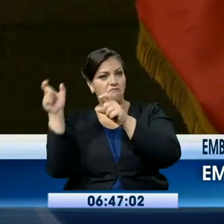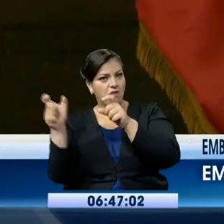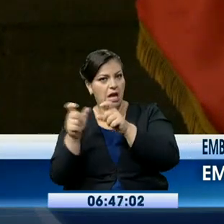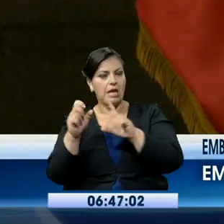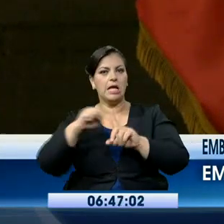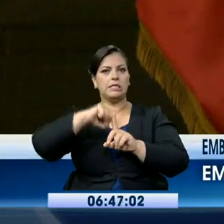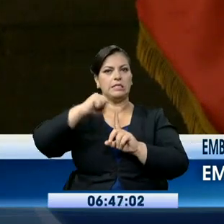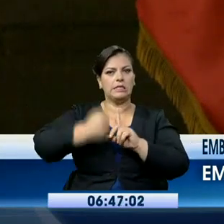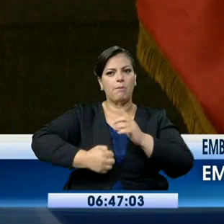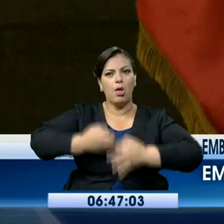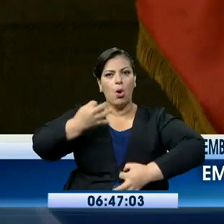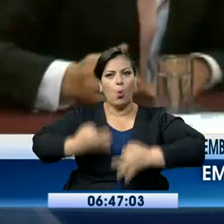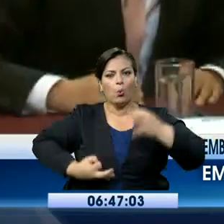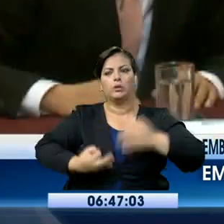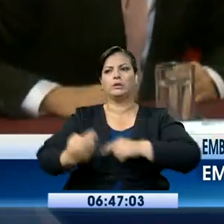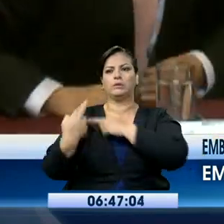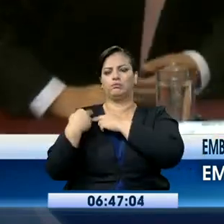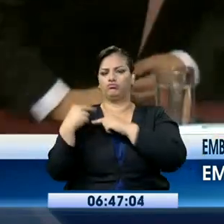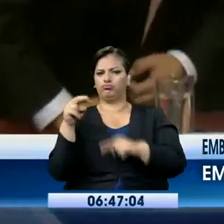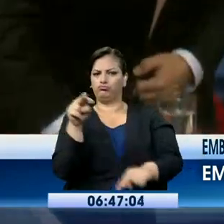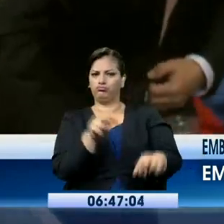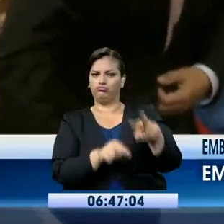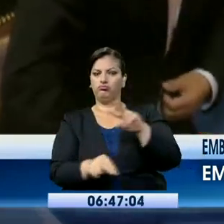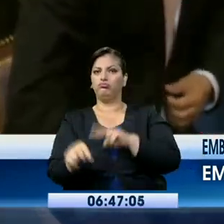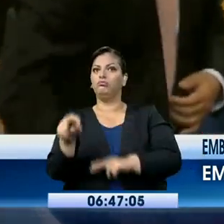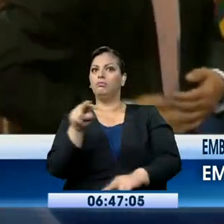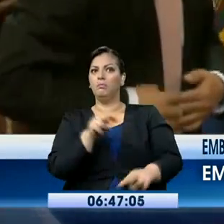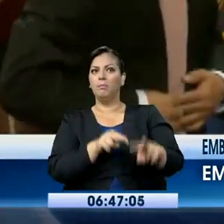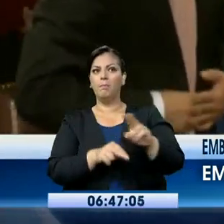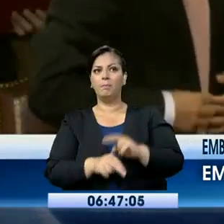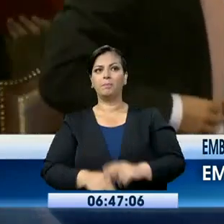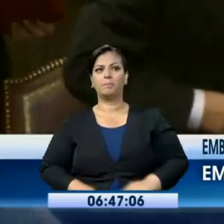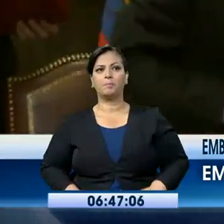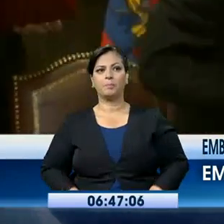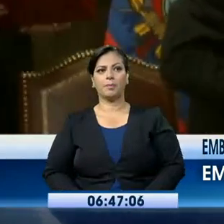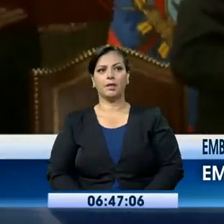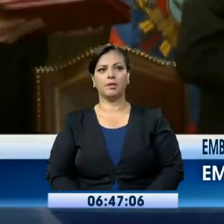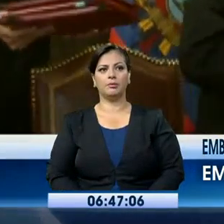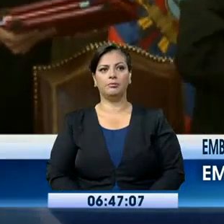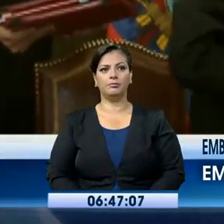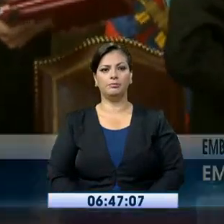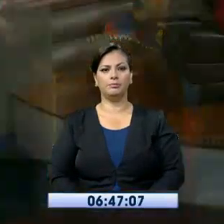de justicia que tienen que operar. Informó Héctor Romero.